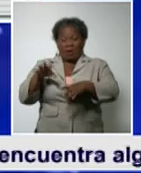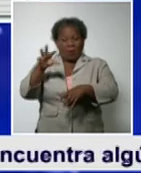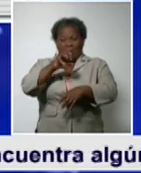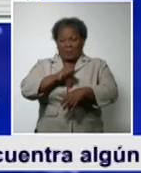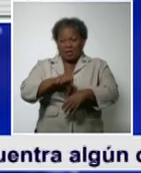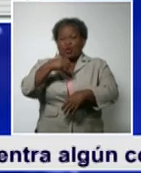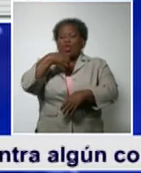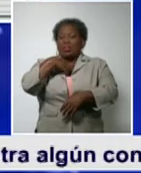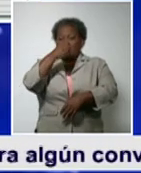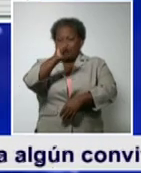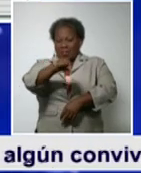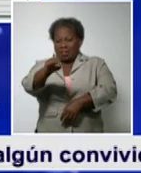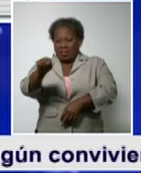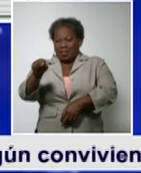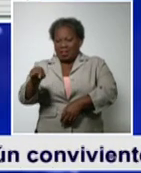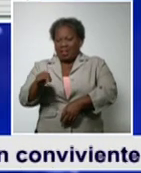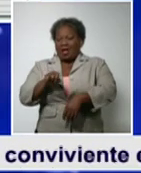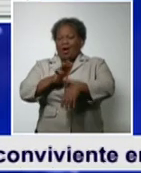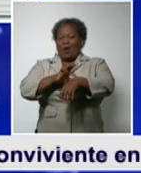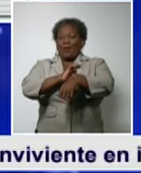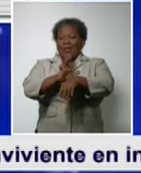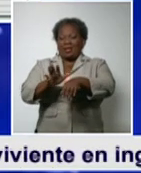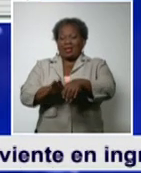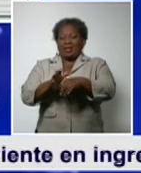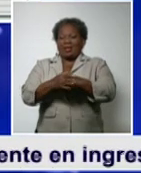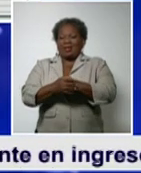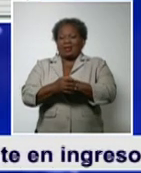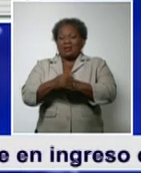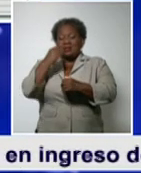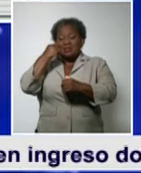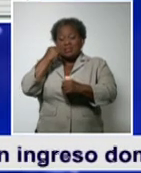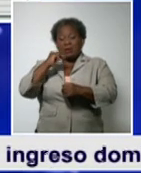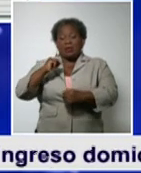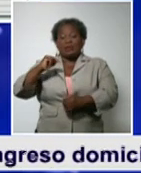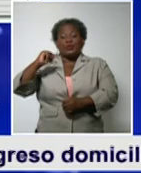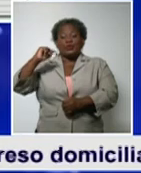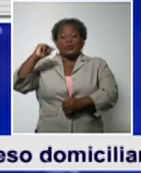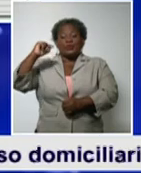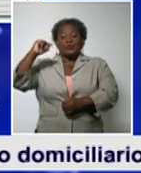una tasa de incidencia que va incrementándose.